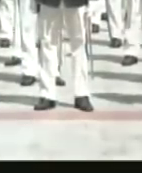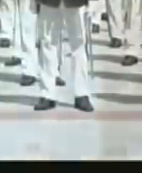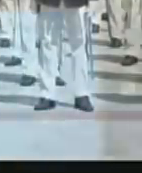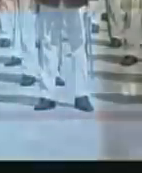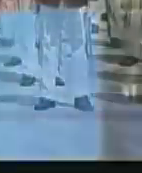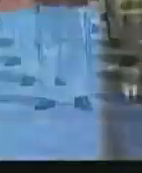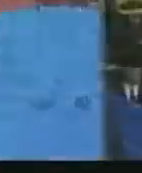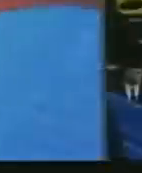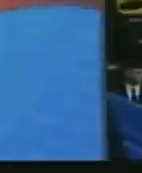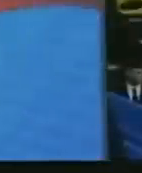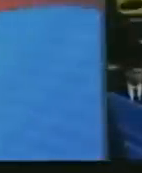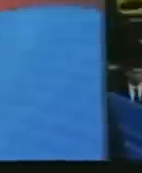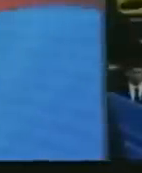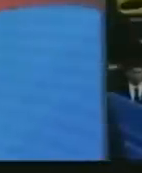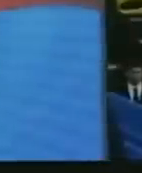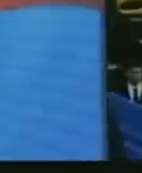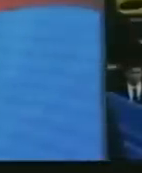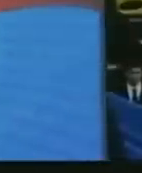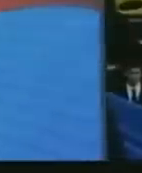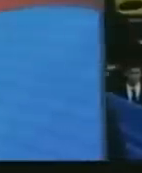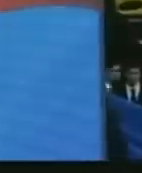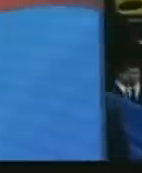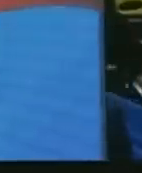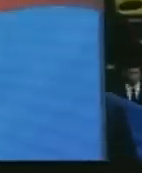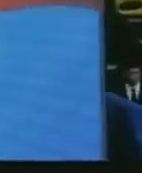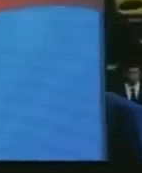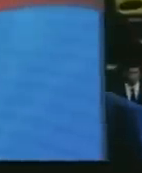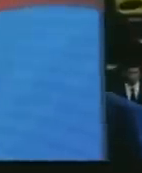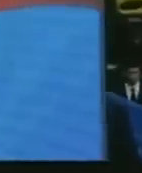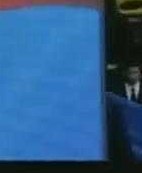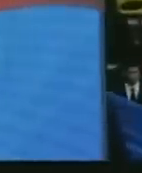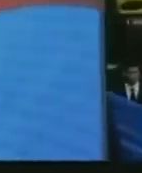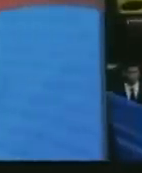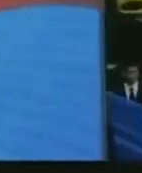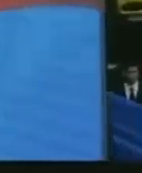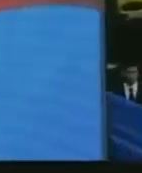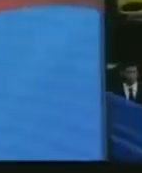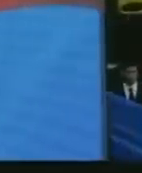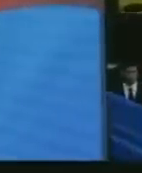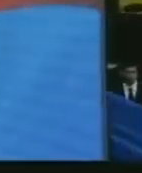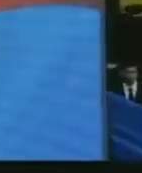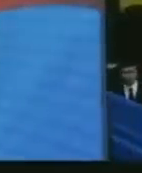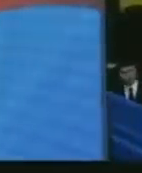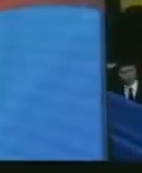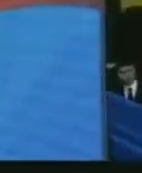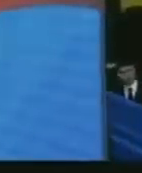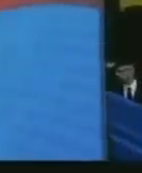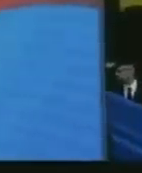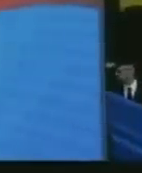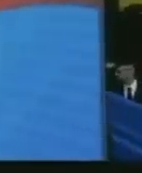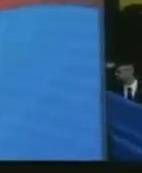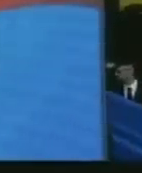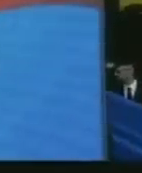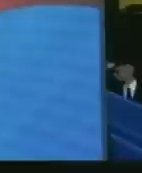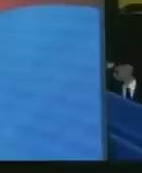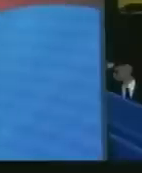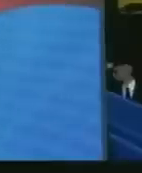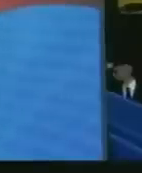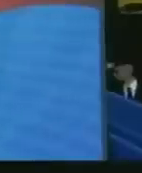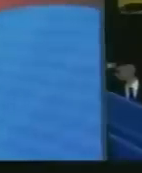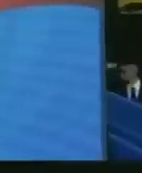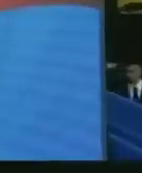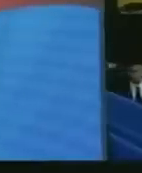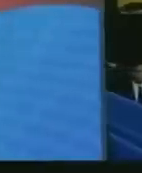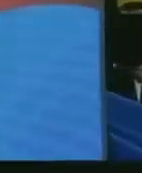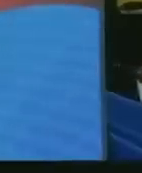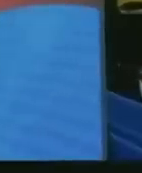Hemos sido los serviolas permanentes de los sueños y anhelos de nuestro pueblo, de la herencia